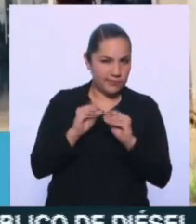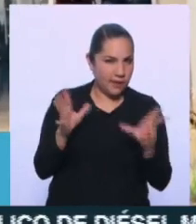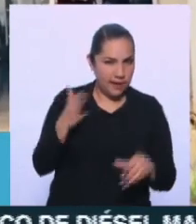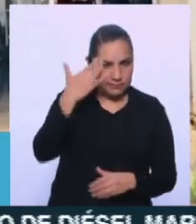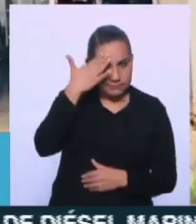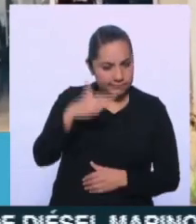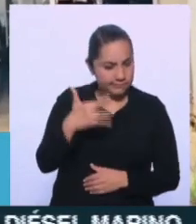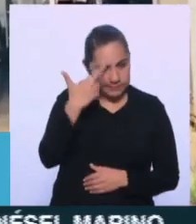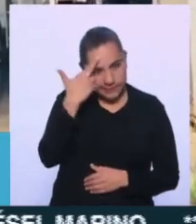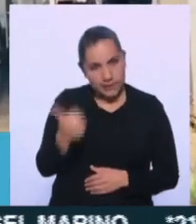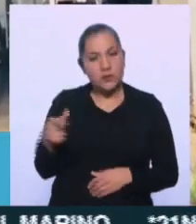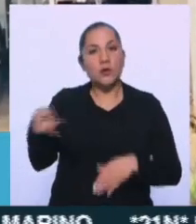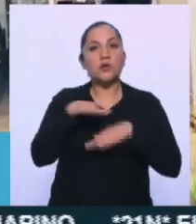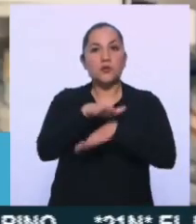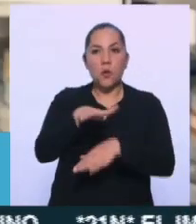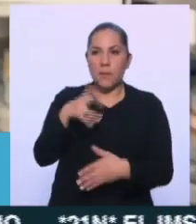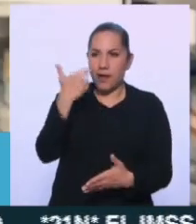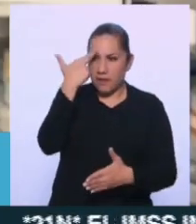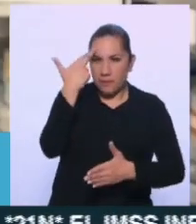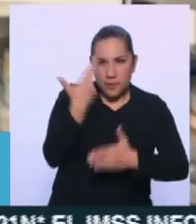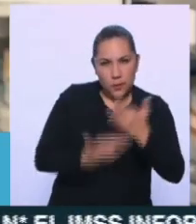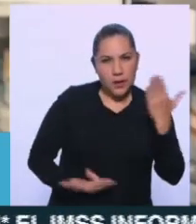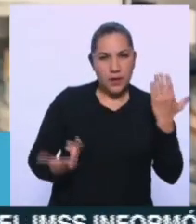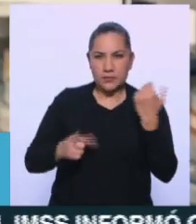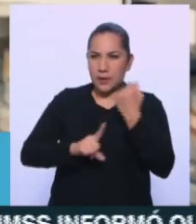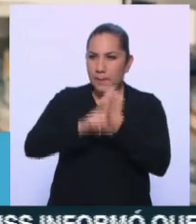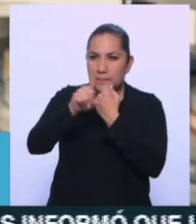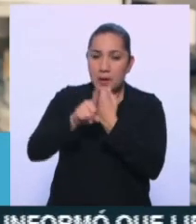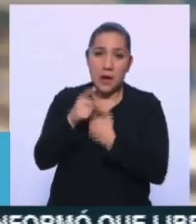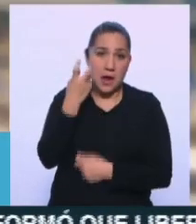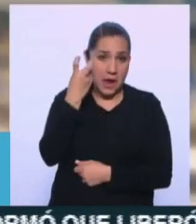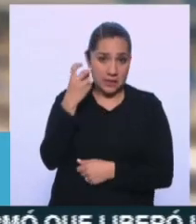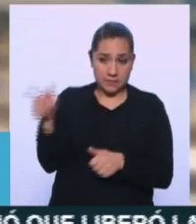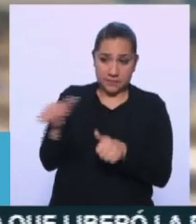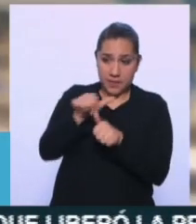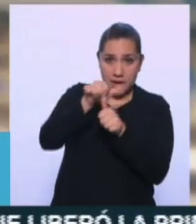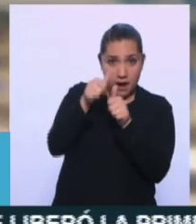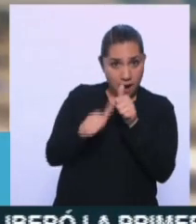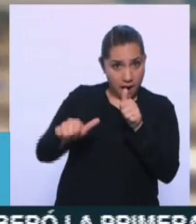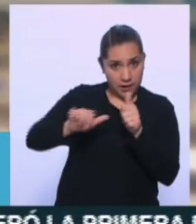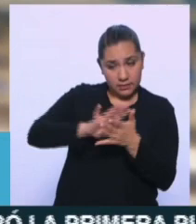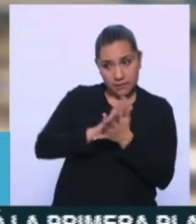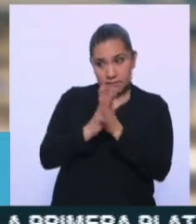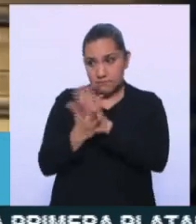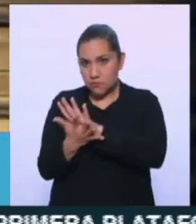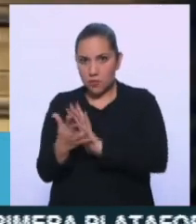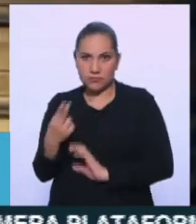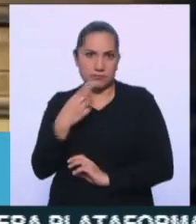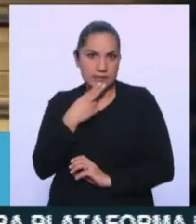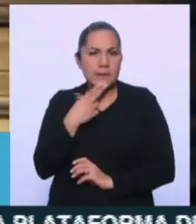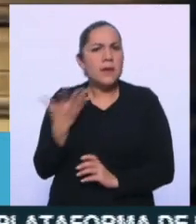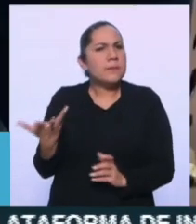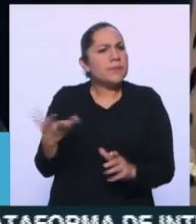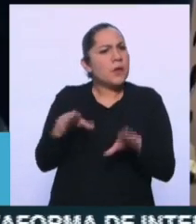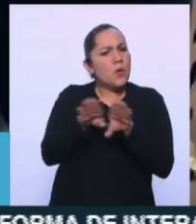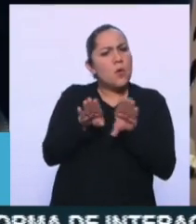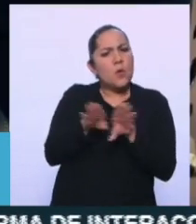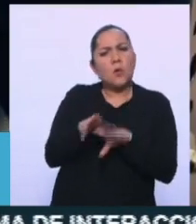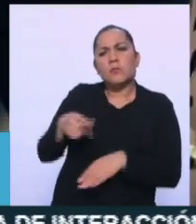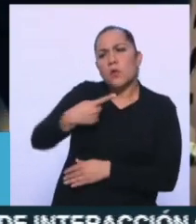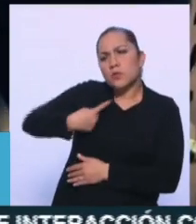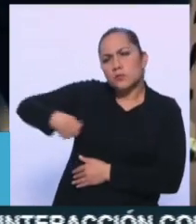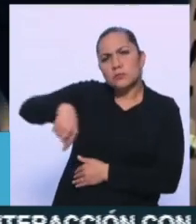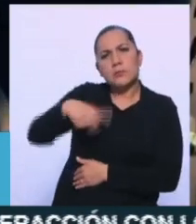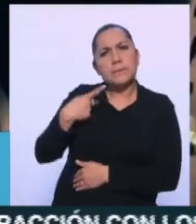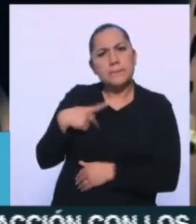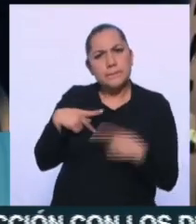pueden sublimar a través del arte, y te quiero preguntar finalmente cómo nosotros podemos acercarnos a estas convocatorias, conocerlas mejor y en su